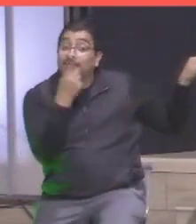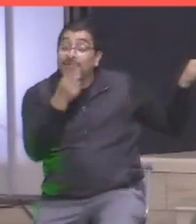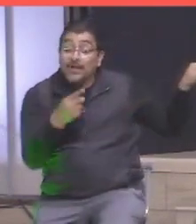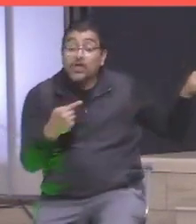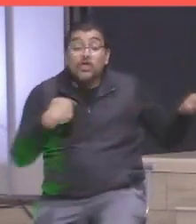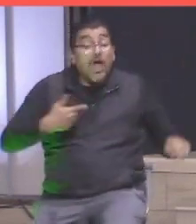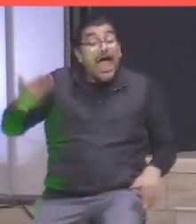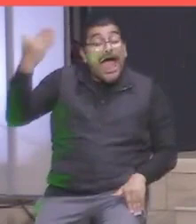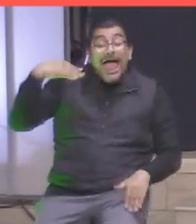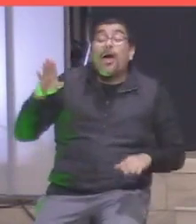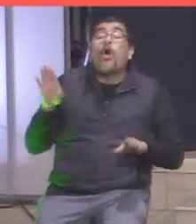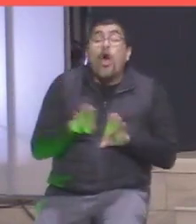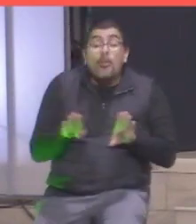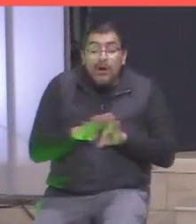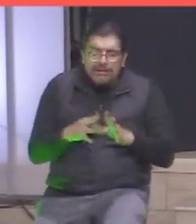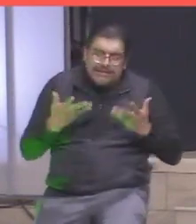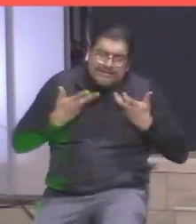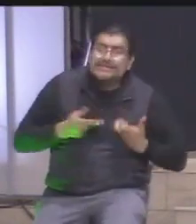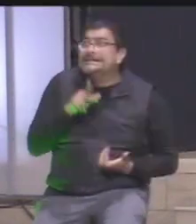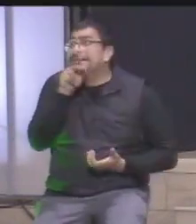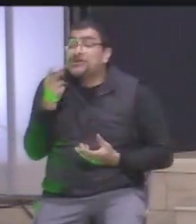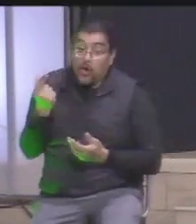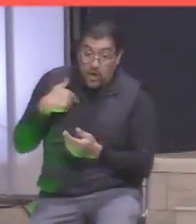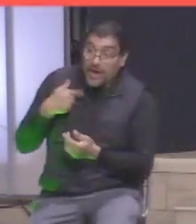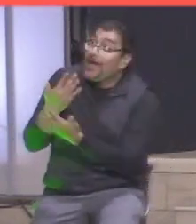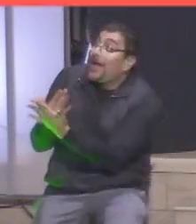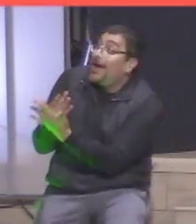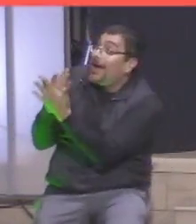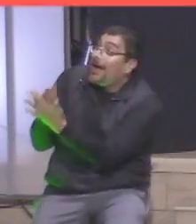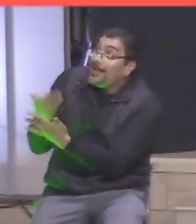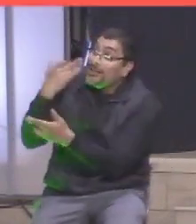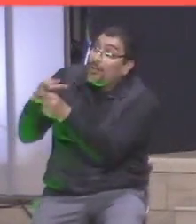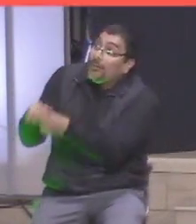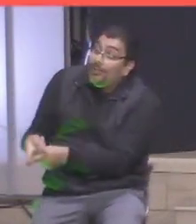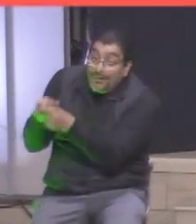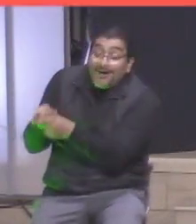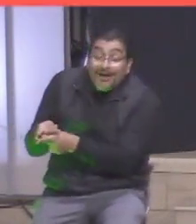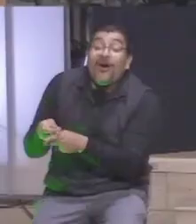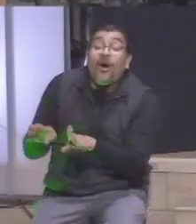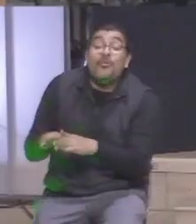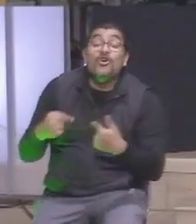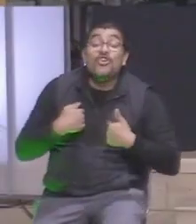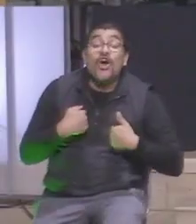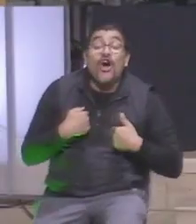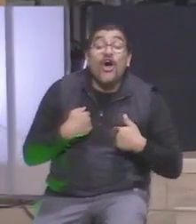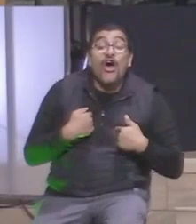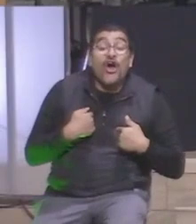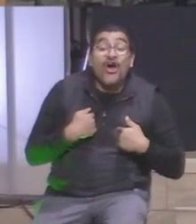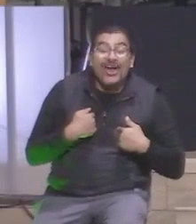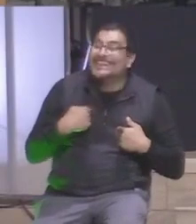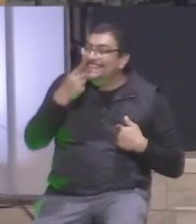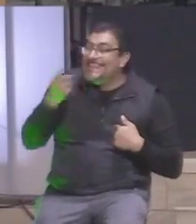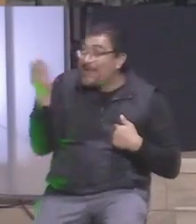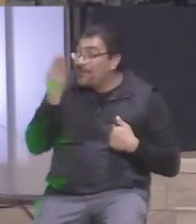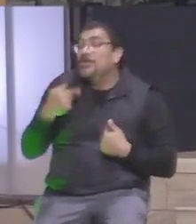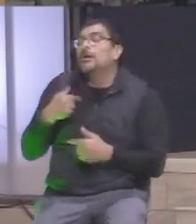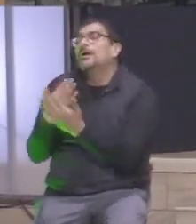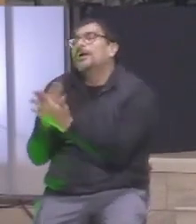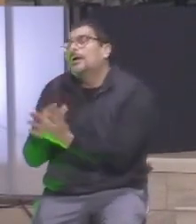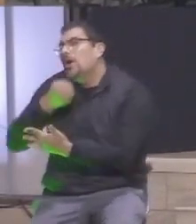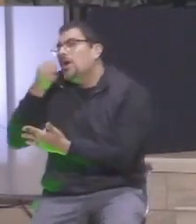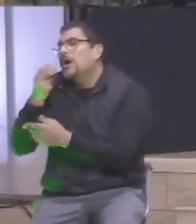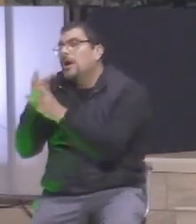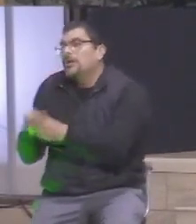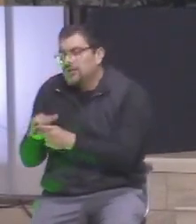y me hizo sacar o sea después de esperar cómo después de esperar pacientemente dice la Biblia que él